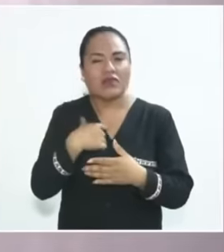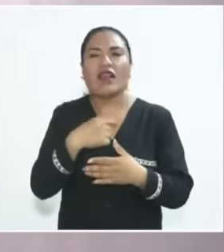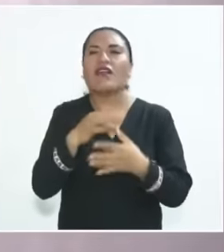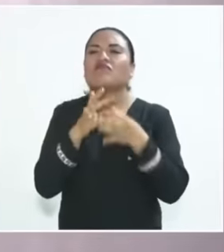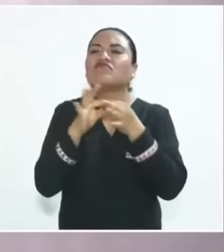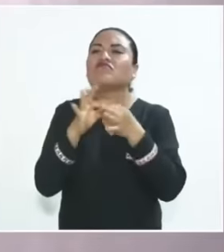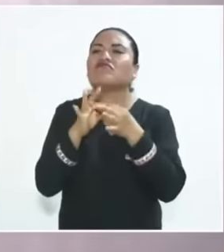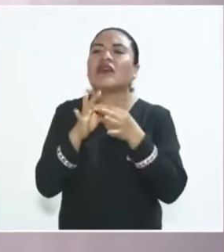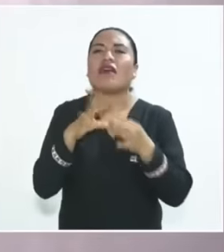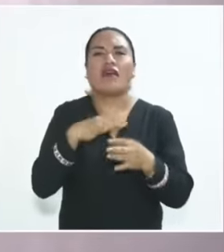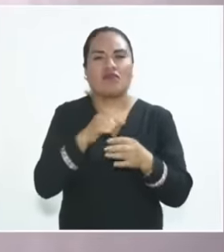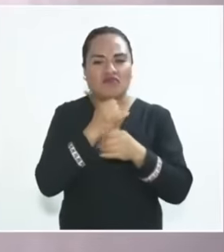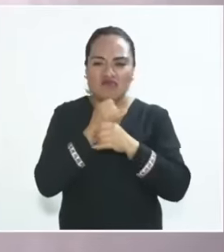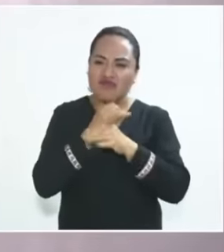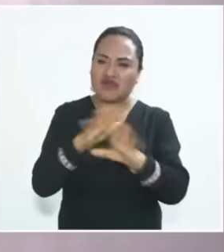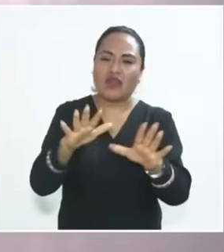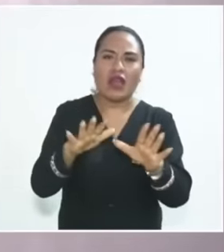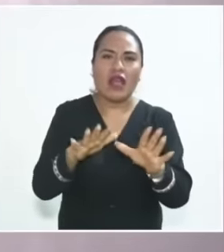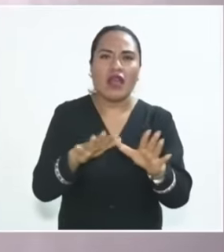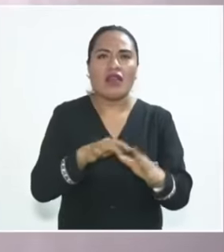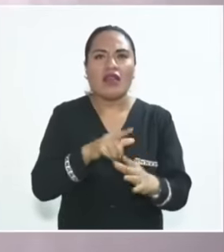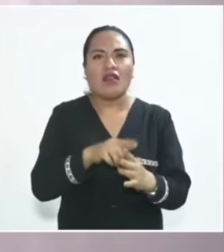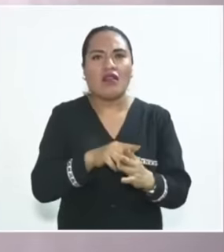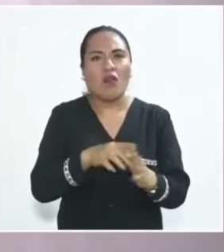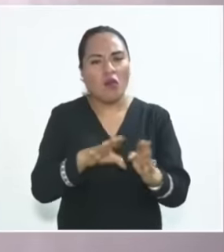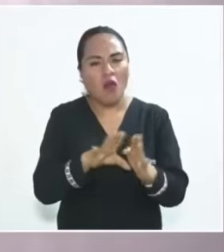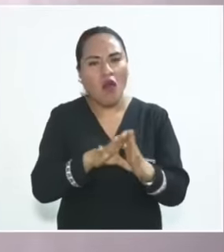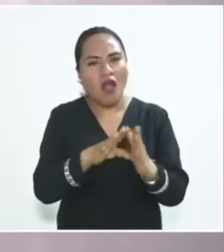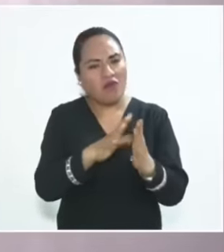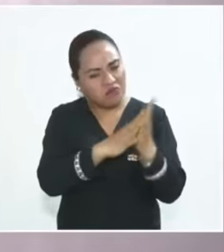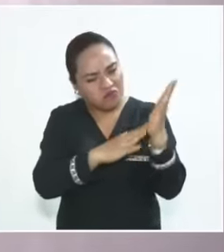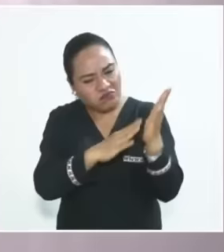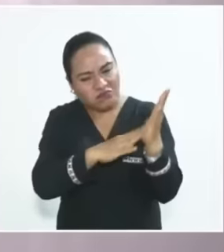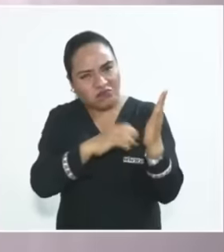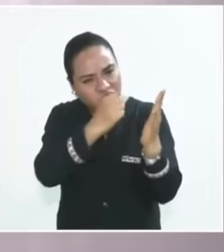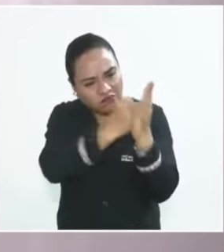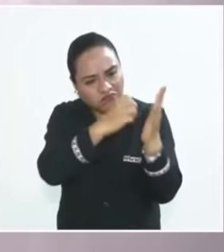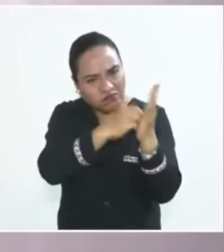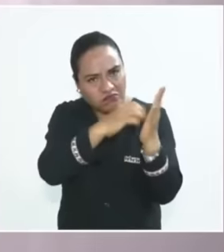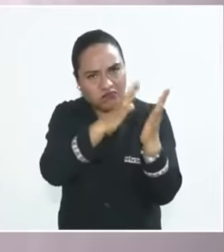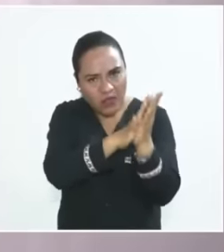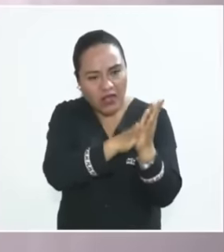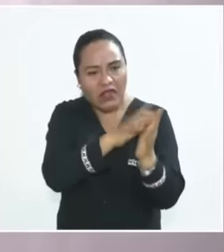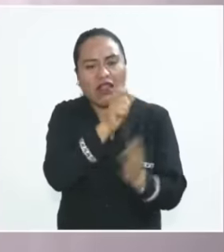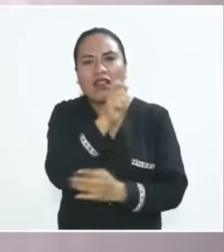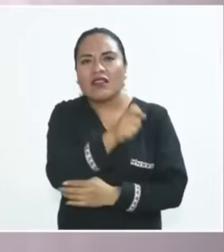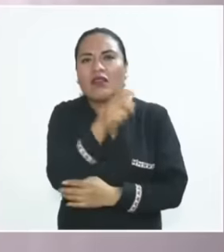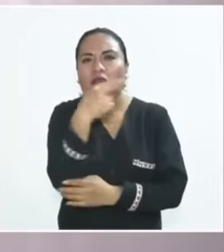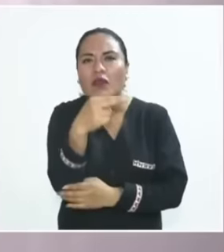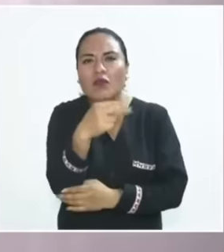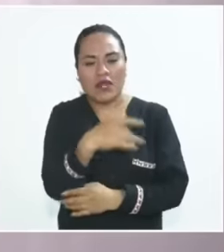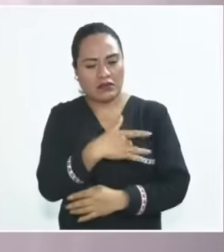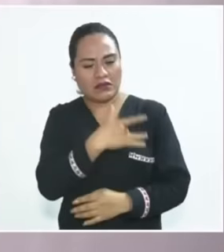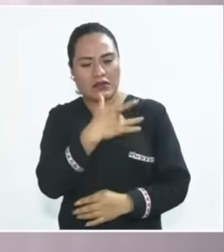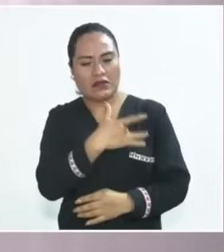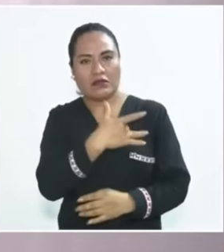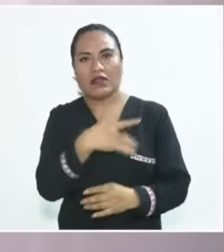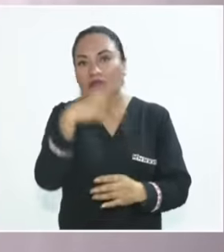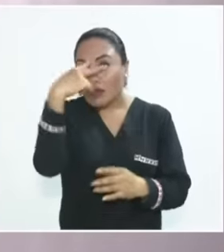un documento que se conoce como Los Sentimientos de la Nación.